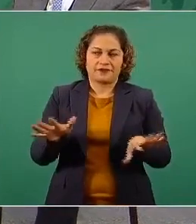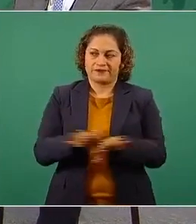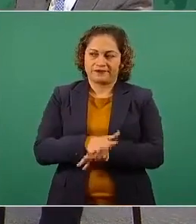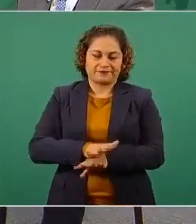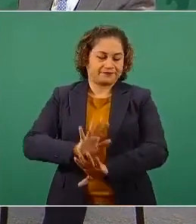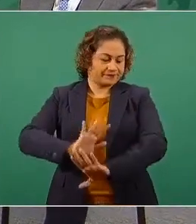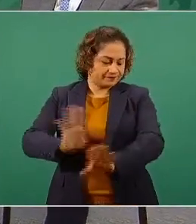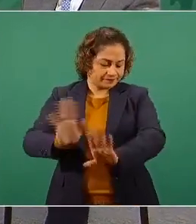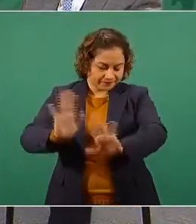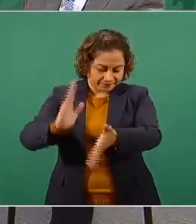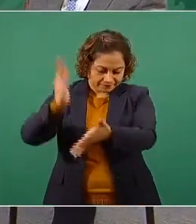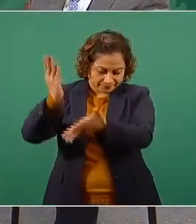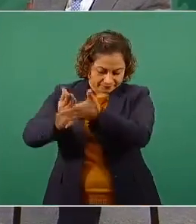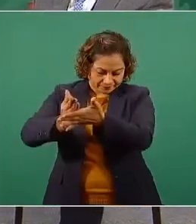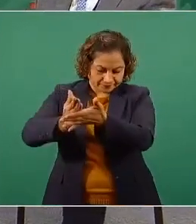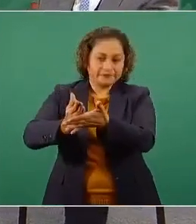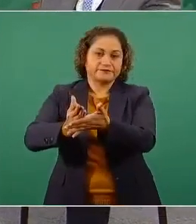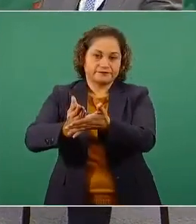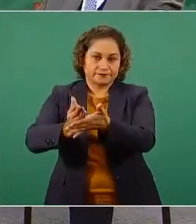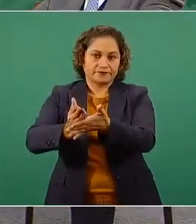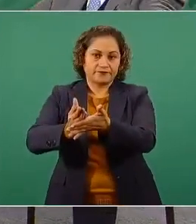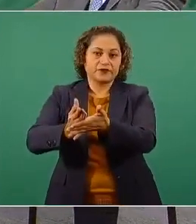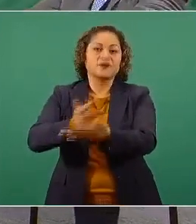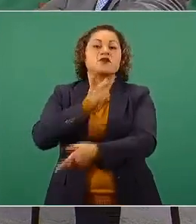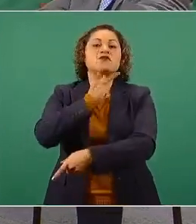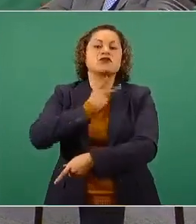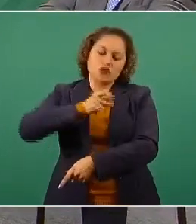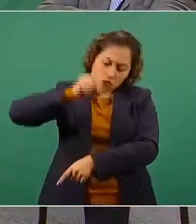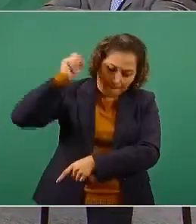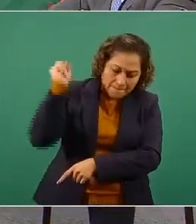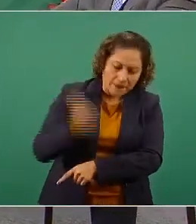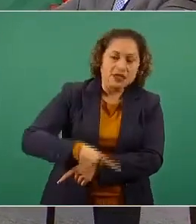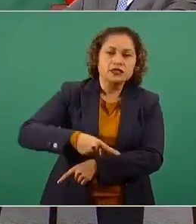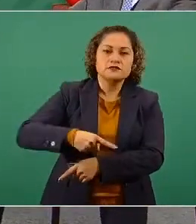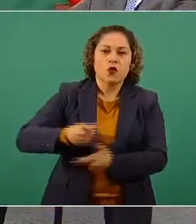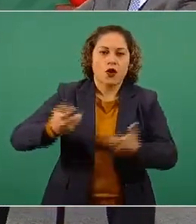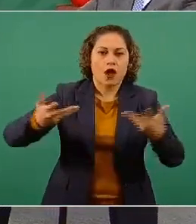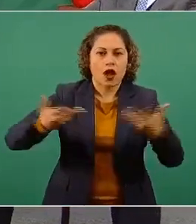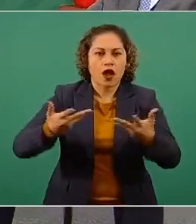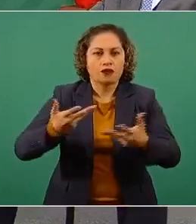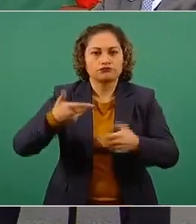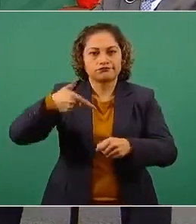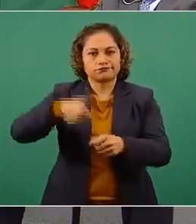estas lecciones, no depender